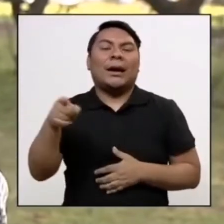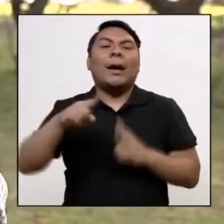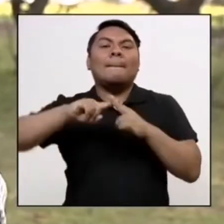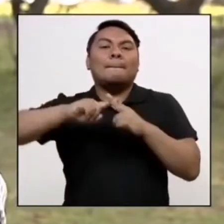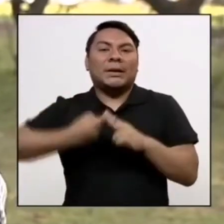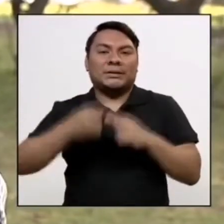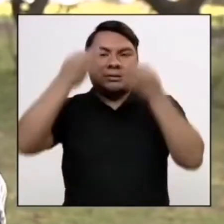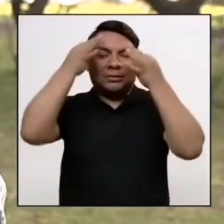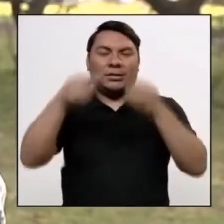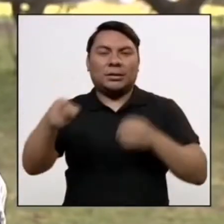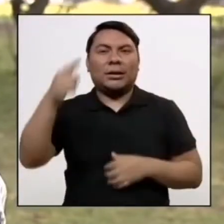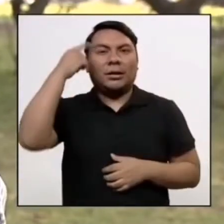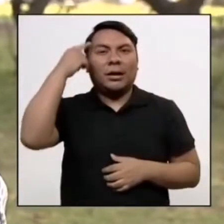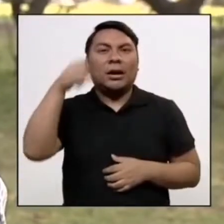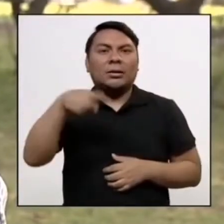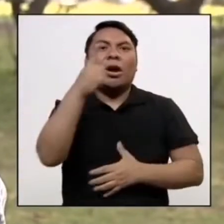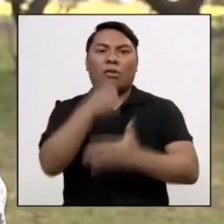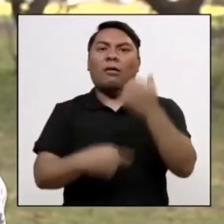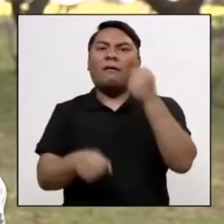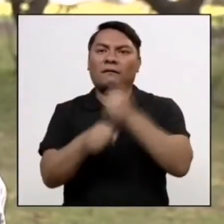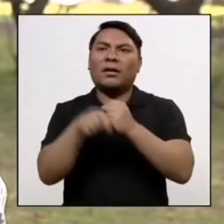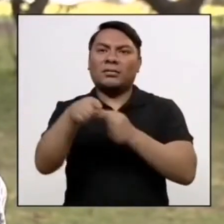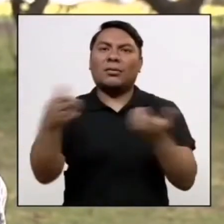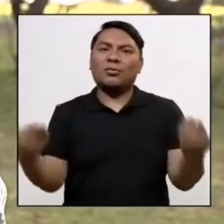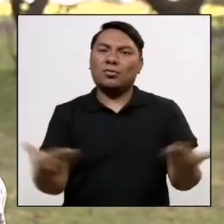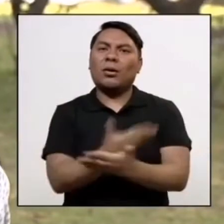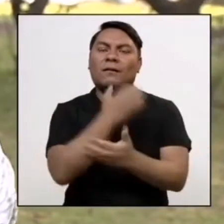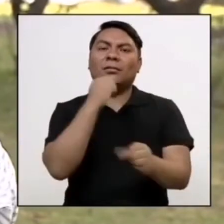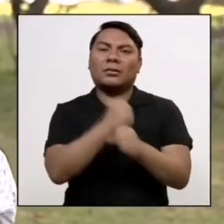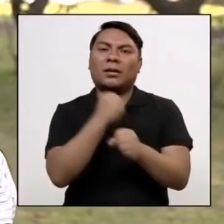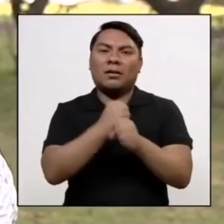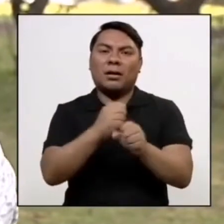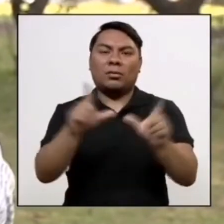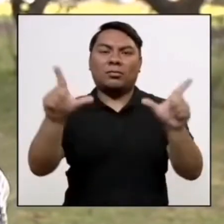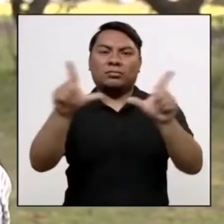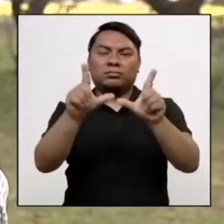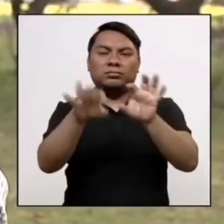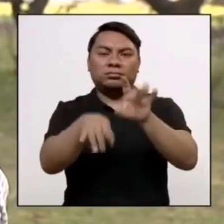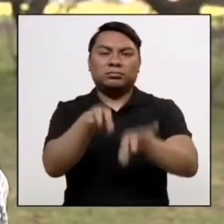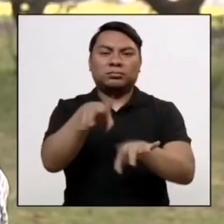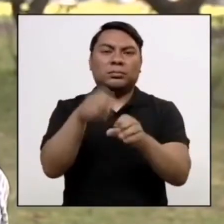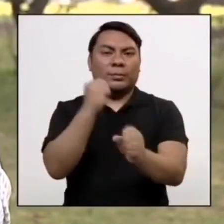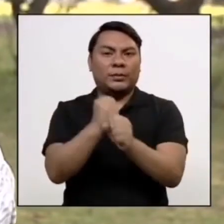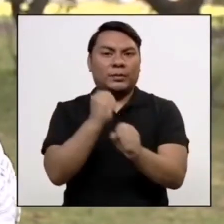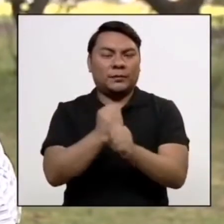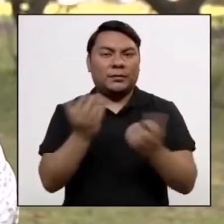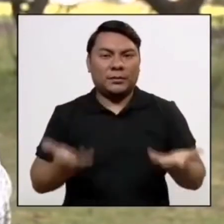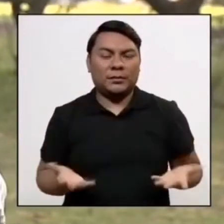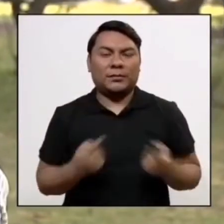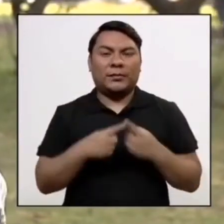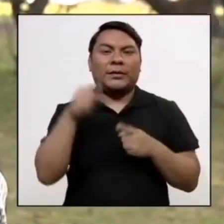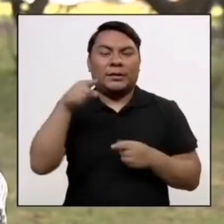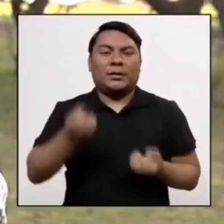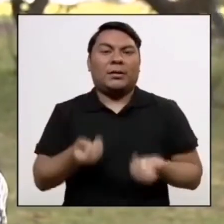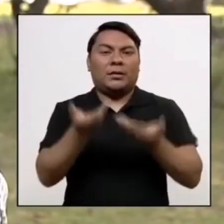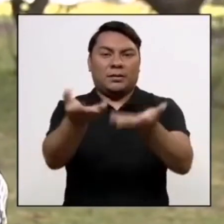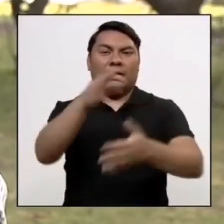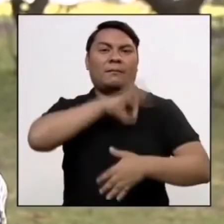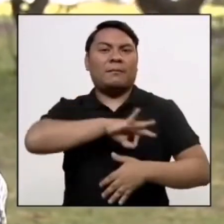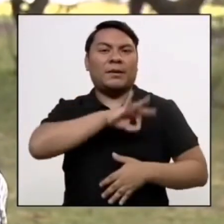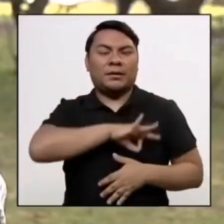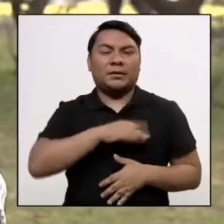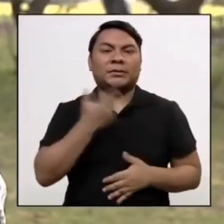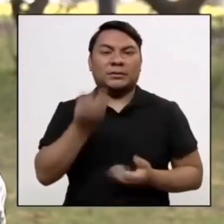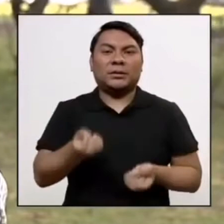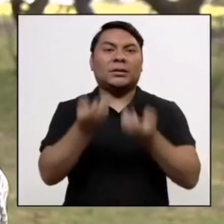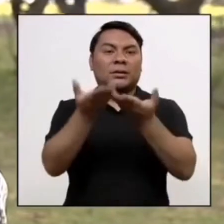que generarse esa confianza y comenzar a creer en esta nueva modalidad de teletrabajo y así brindar obviamente estos beneficios que se generarán